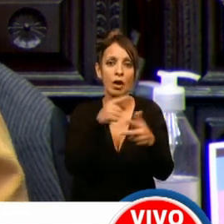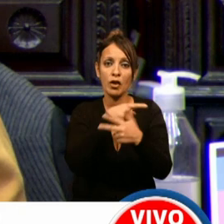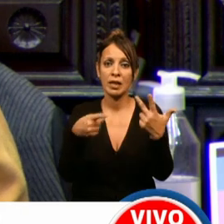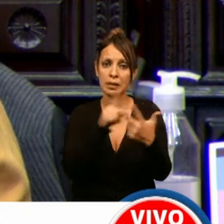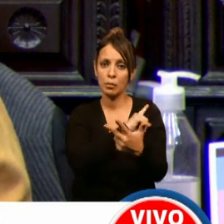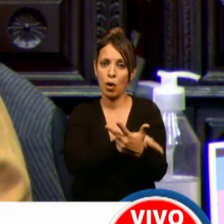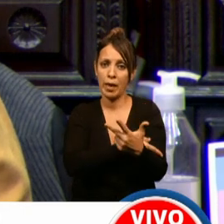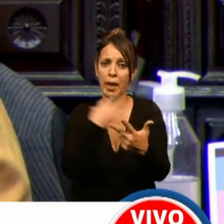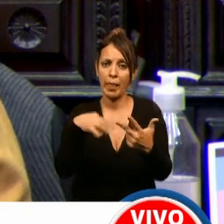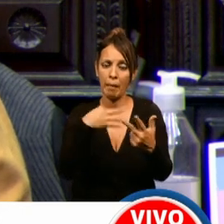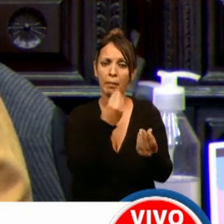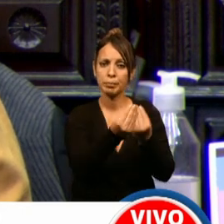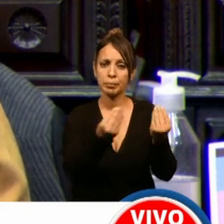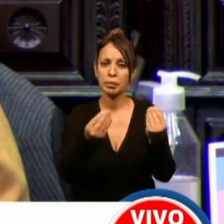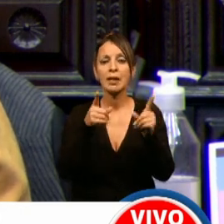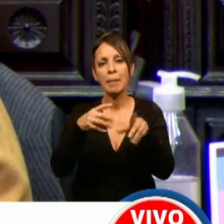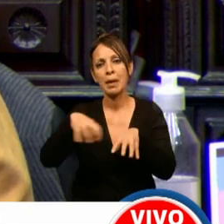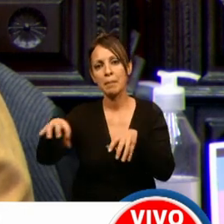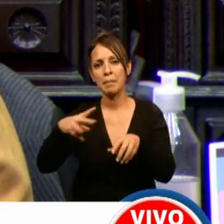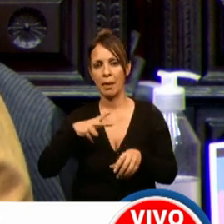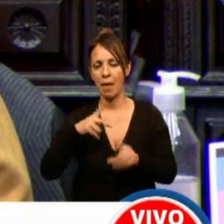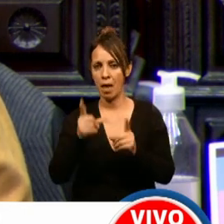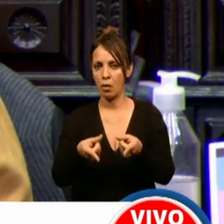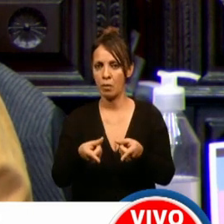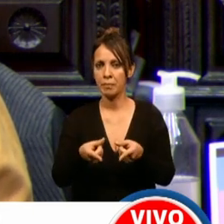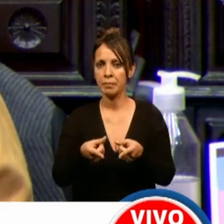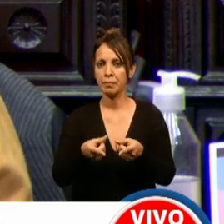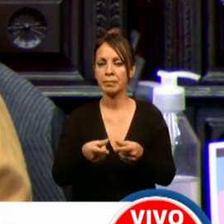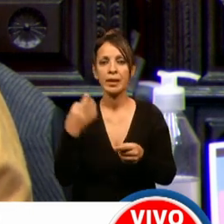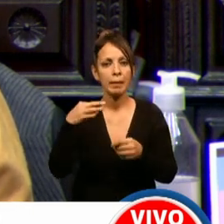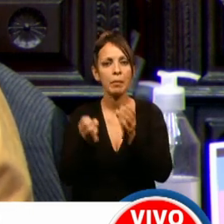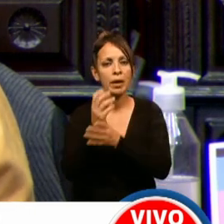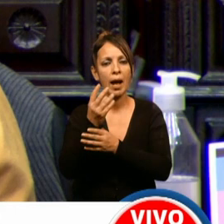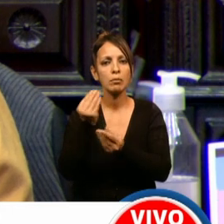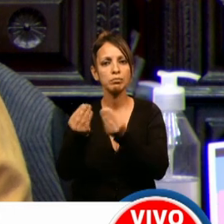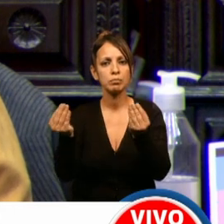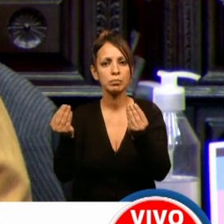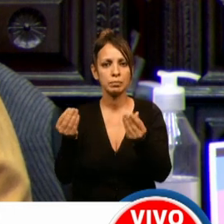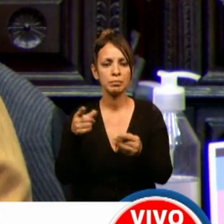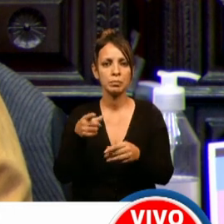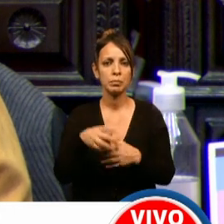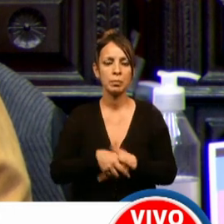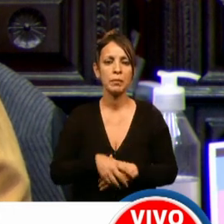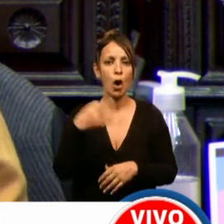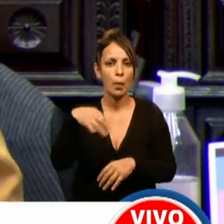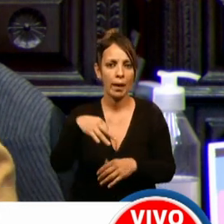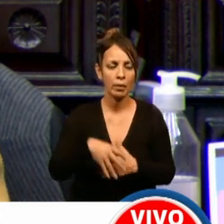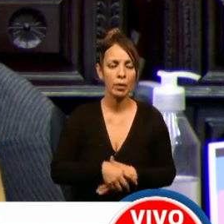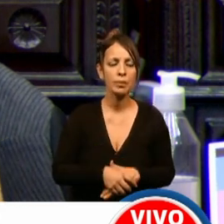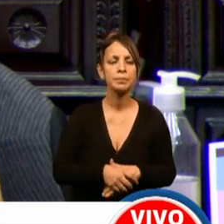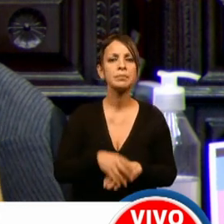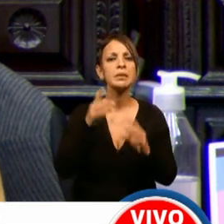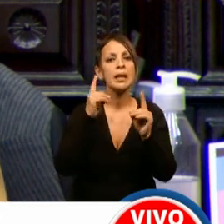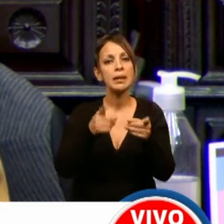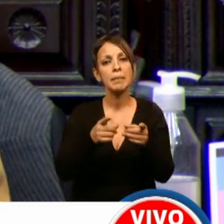y por supuesto también al sector privado estableciendo este cupo laboral y por supuesto que sea